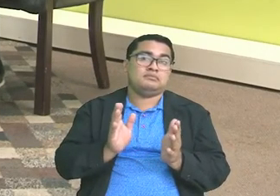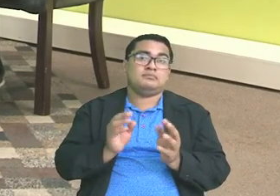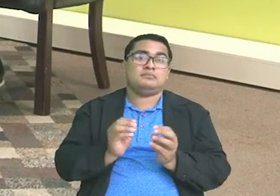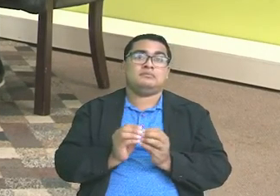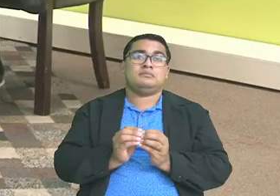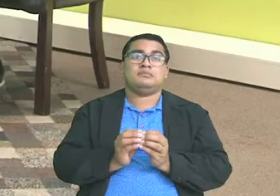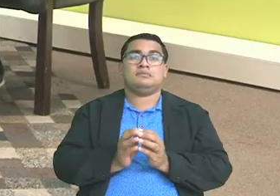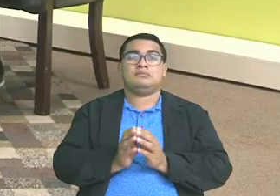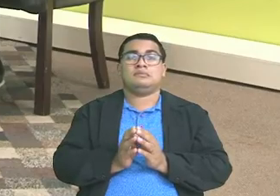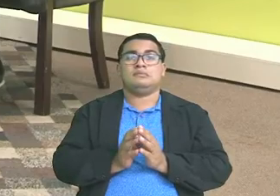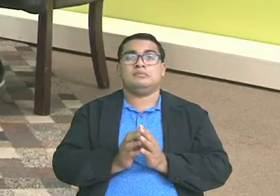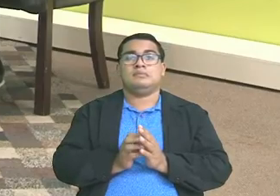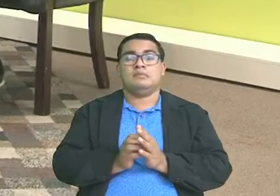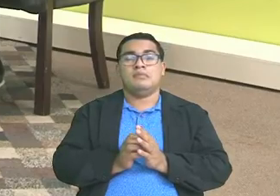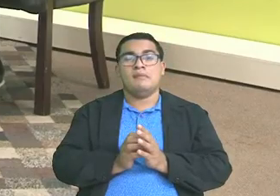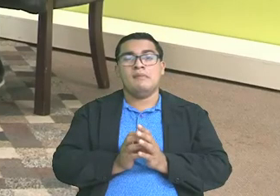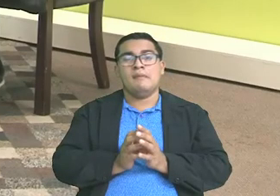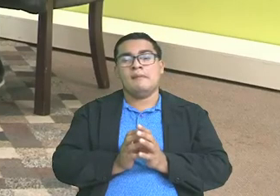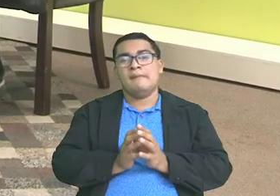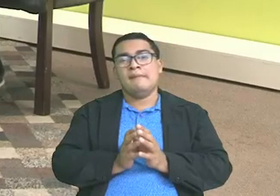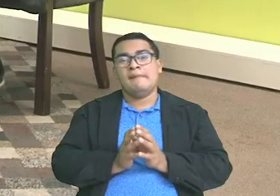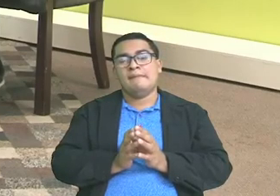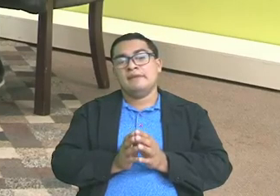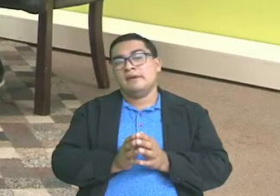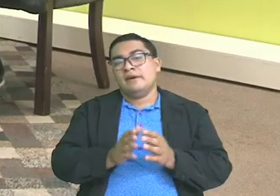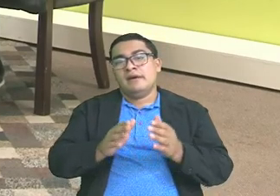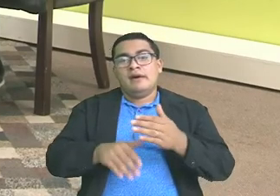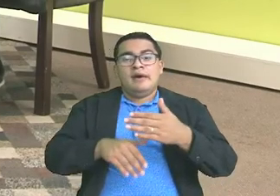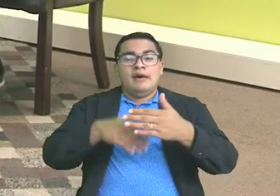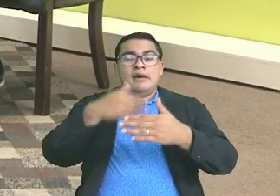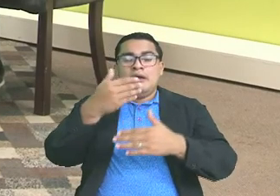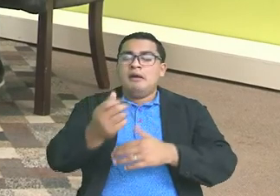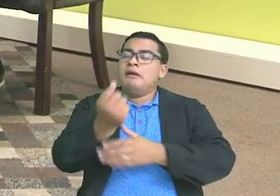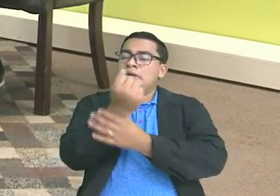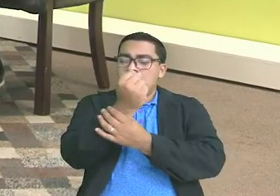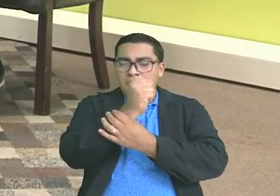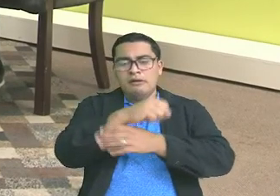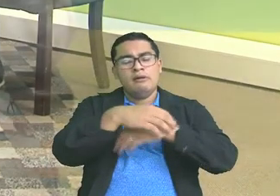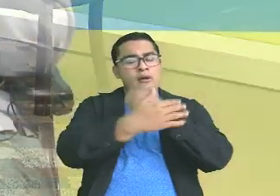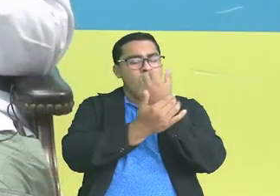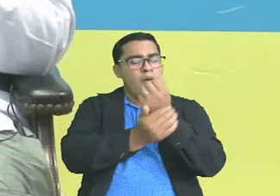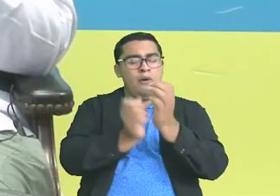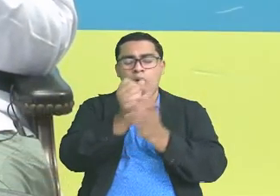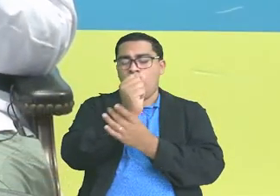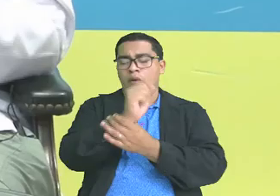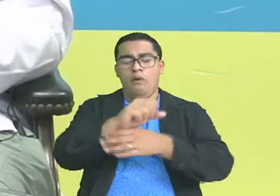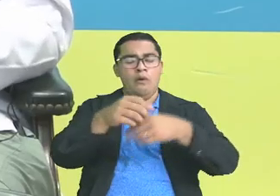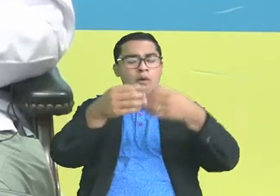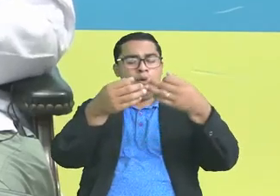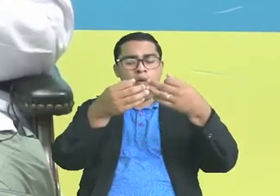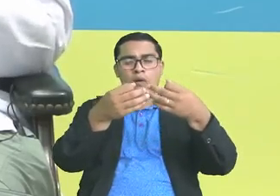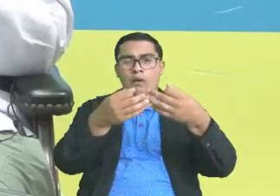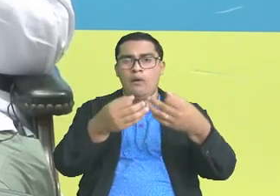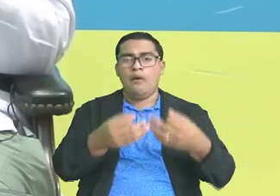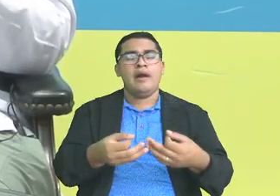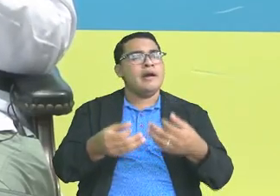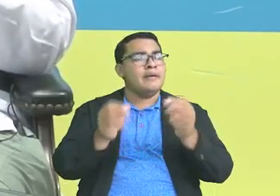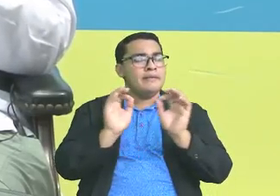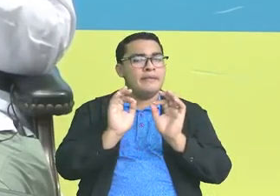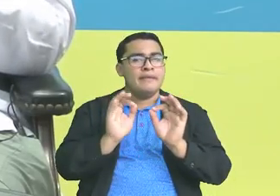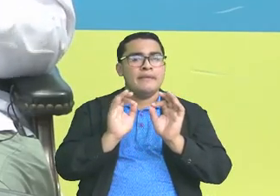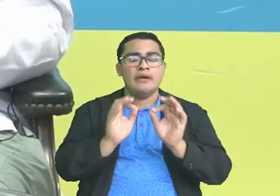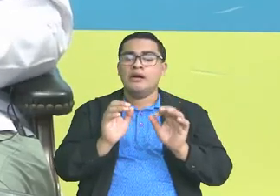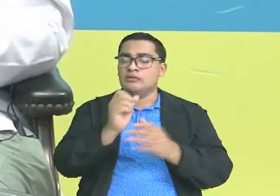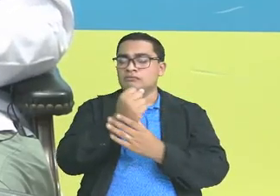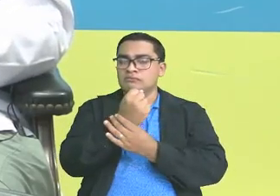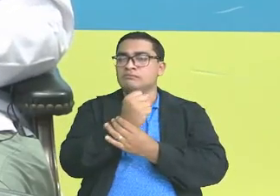una hemiplejía del lado derecho, y luego en el proceso de rehabilitación, cuando la rehabilitación es continua, cuando la